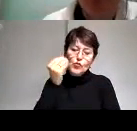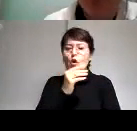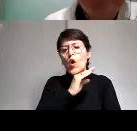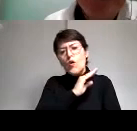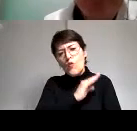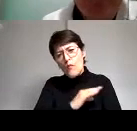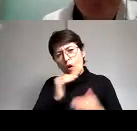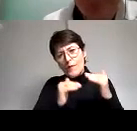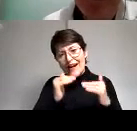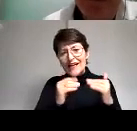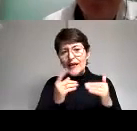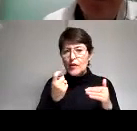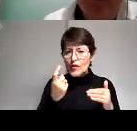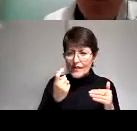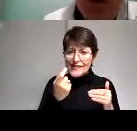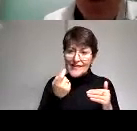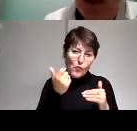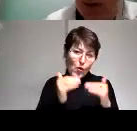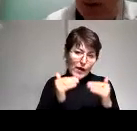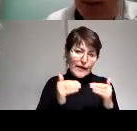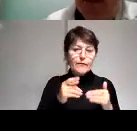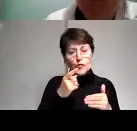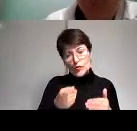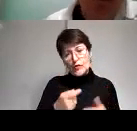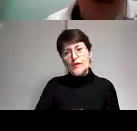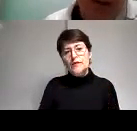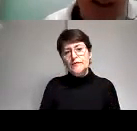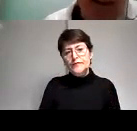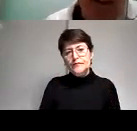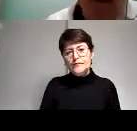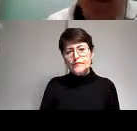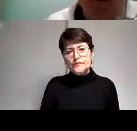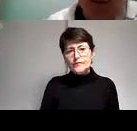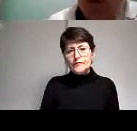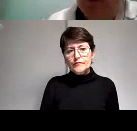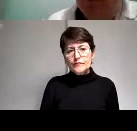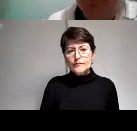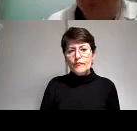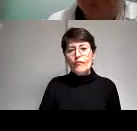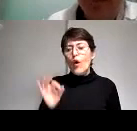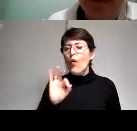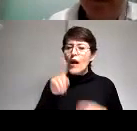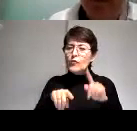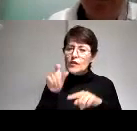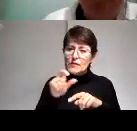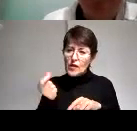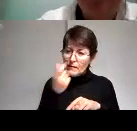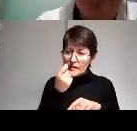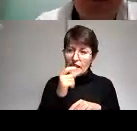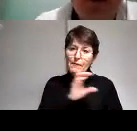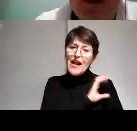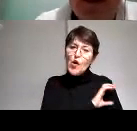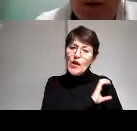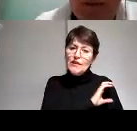medicamentos, o en aquellas personas en las que no puedan tomar los medicamentos por mala tolerancia. Por lo tanto, tenedlo en mente